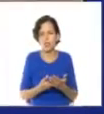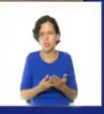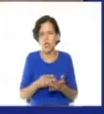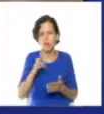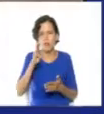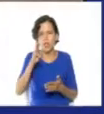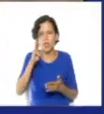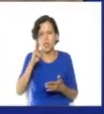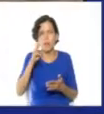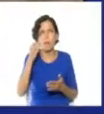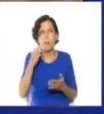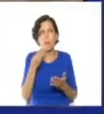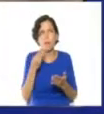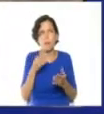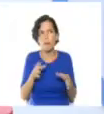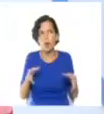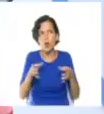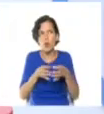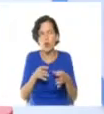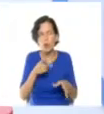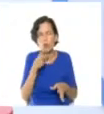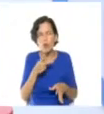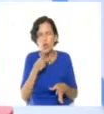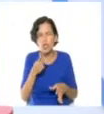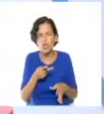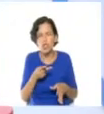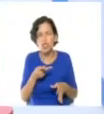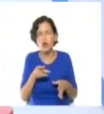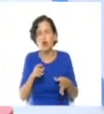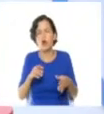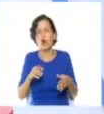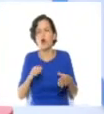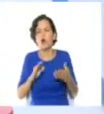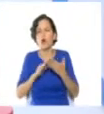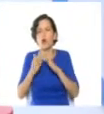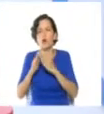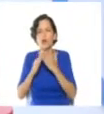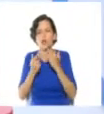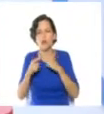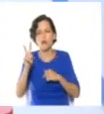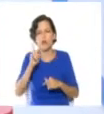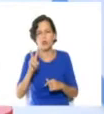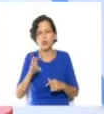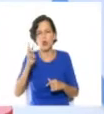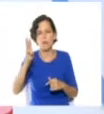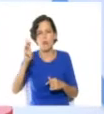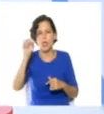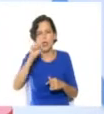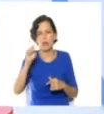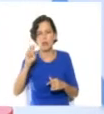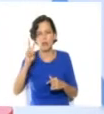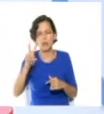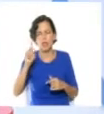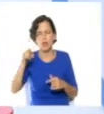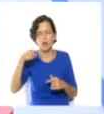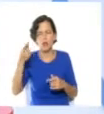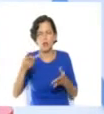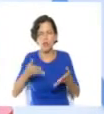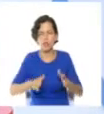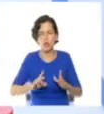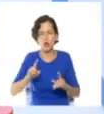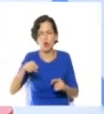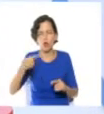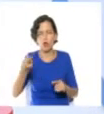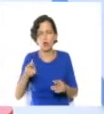que ya había surgido sus orígenes unos años antes, y surgen los orígenes de otros partidos políticos que podemos